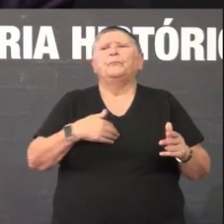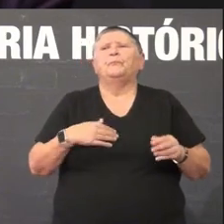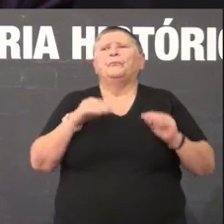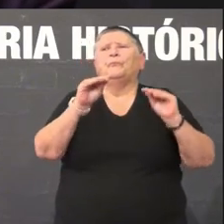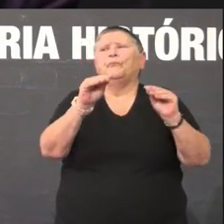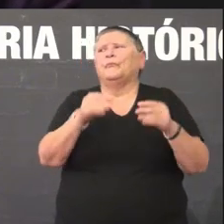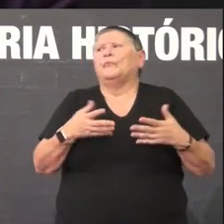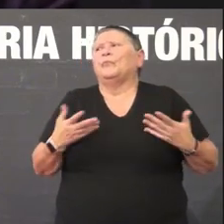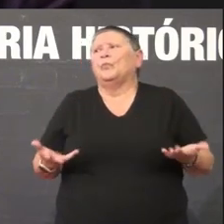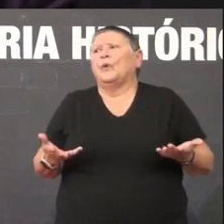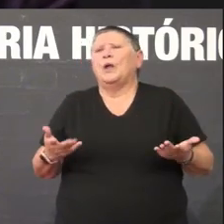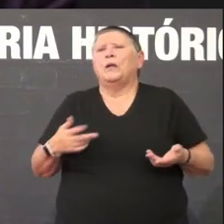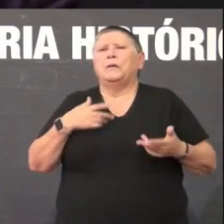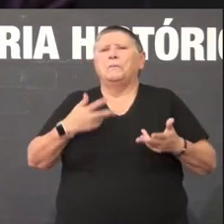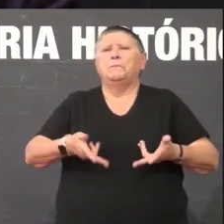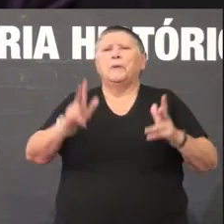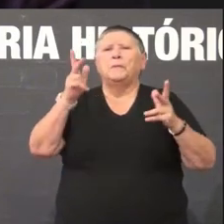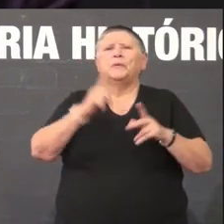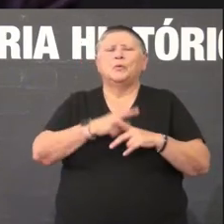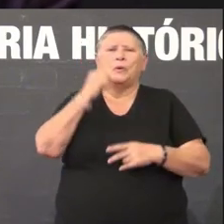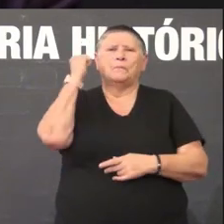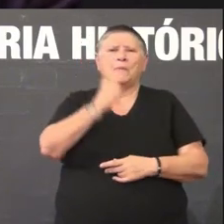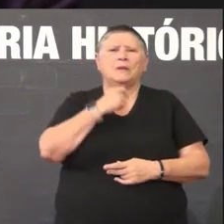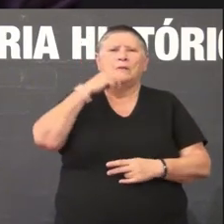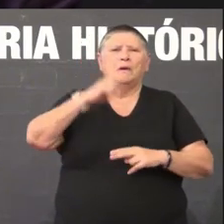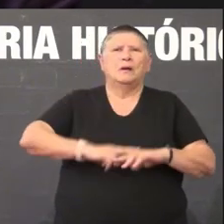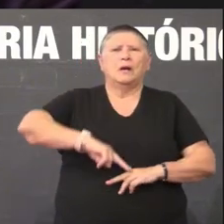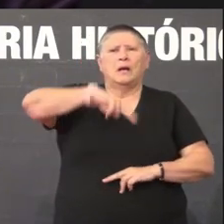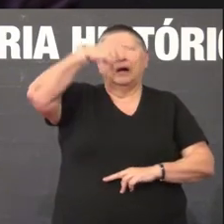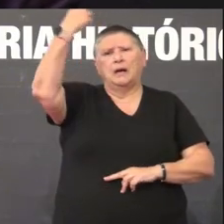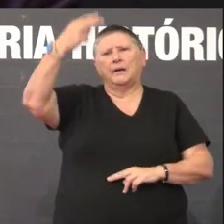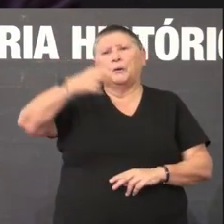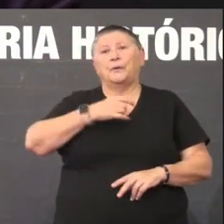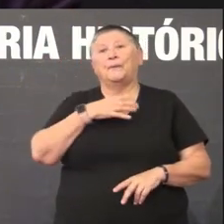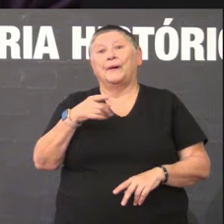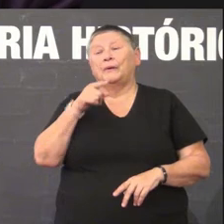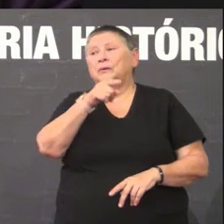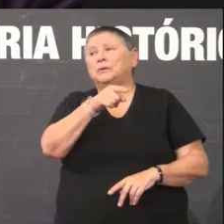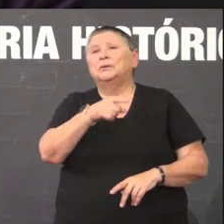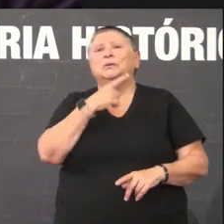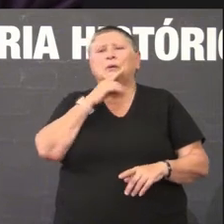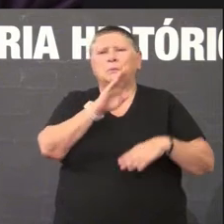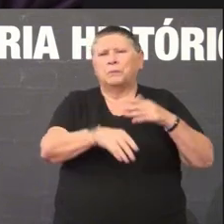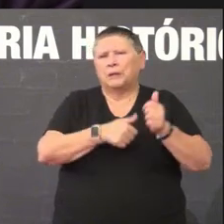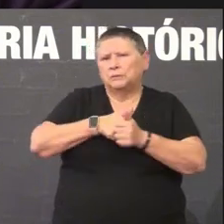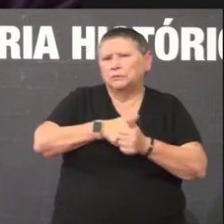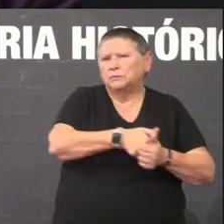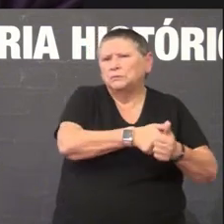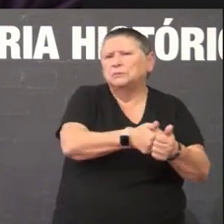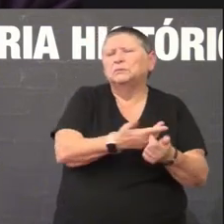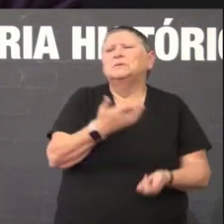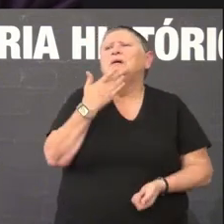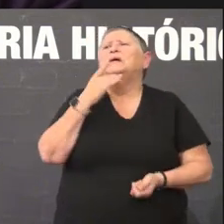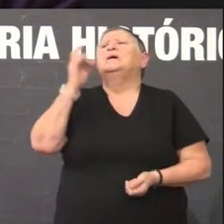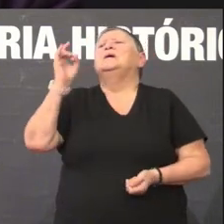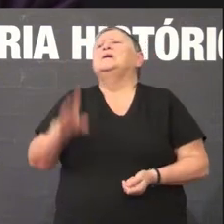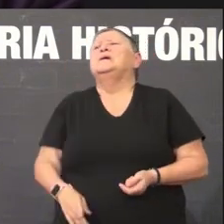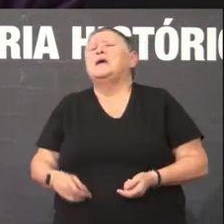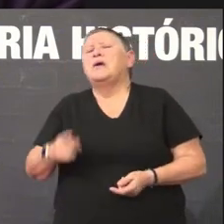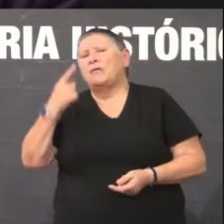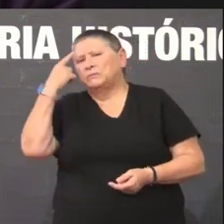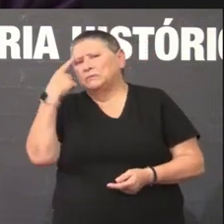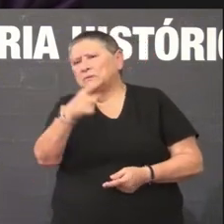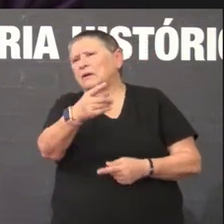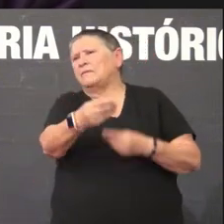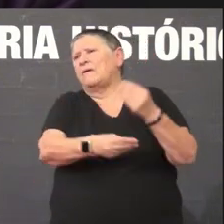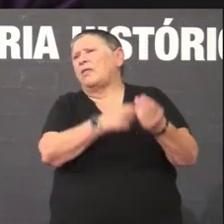también permitir o asesinato de Carrero Blanco, porque probablemente coñecían todos los pasos de Carrero Blanco, quién estaba siguiendo a Carrero Blanco y qué iba a pasar con